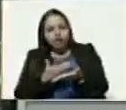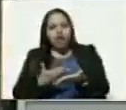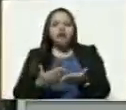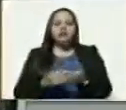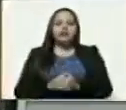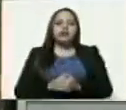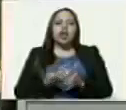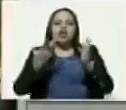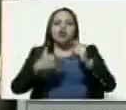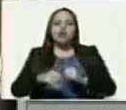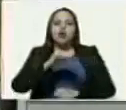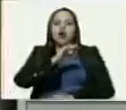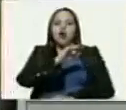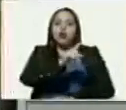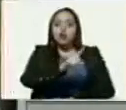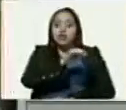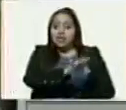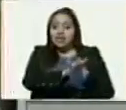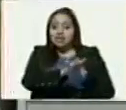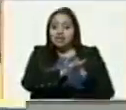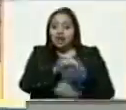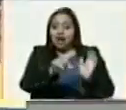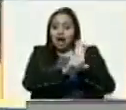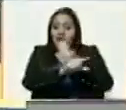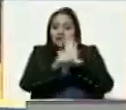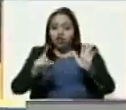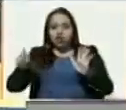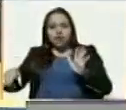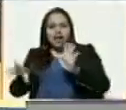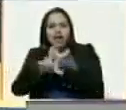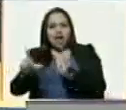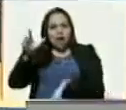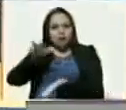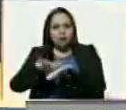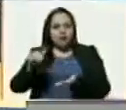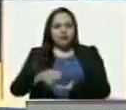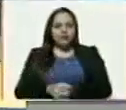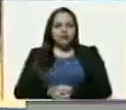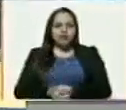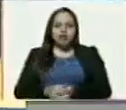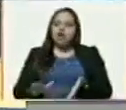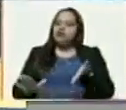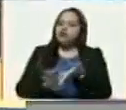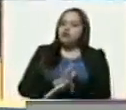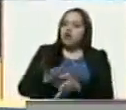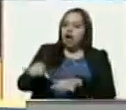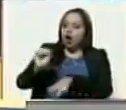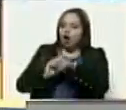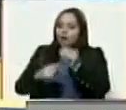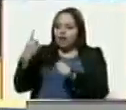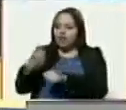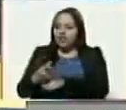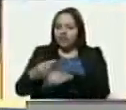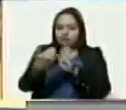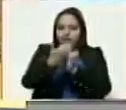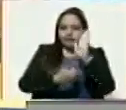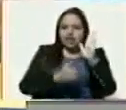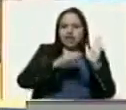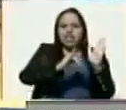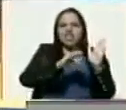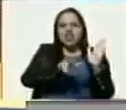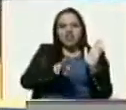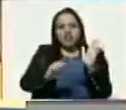y la ley que nosotros aprobamos. Ahora, con relación a la compra y al reflejo que debe tener la factura del IVA,